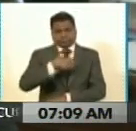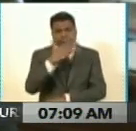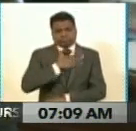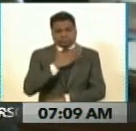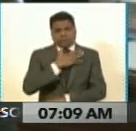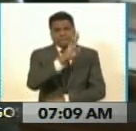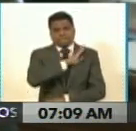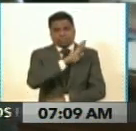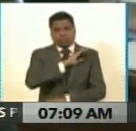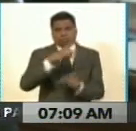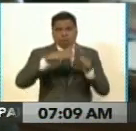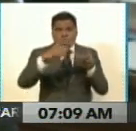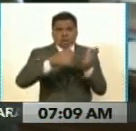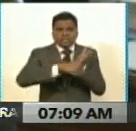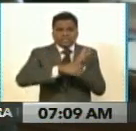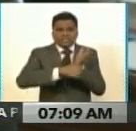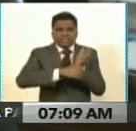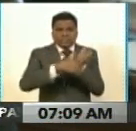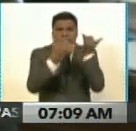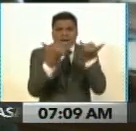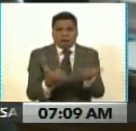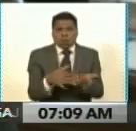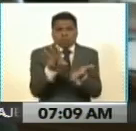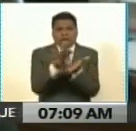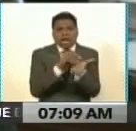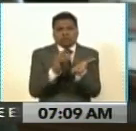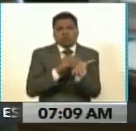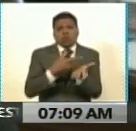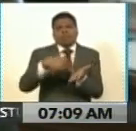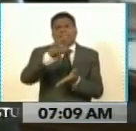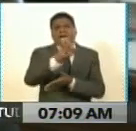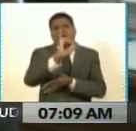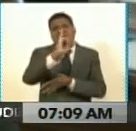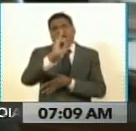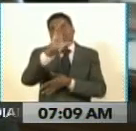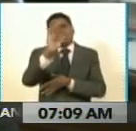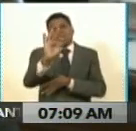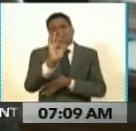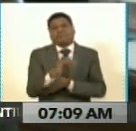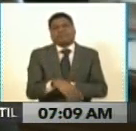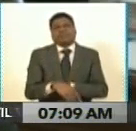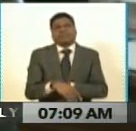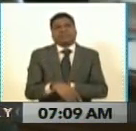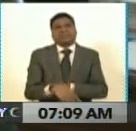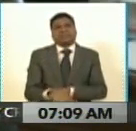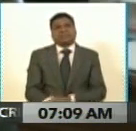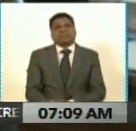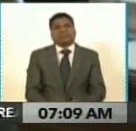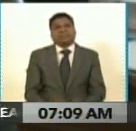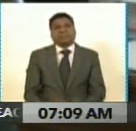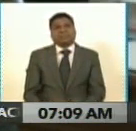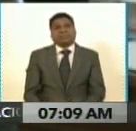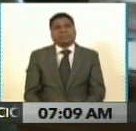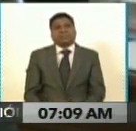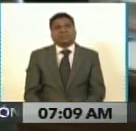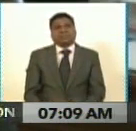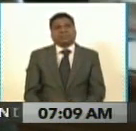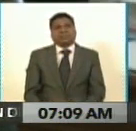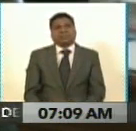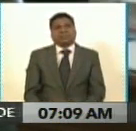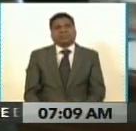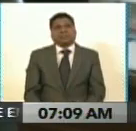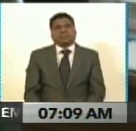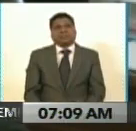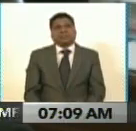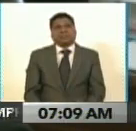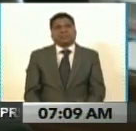cédula de entidad vigente con una copia el rif con una copia por supuesto que tiene que llevar la última